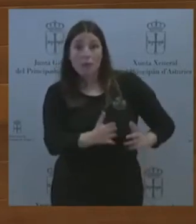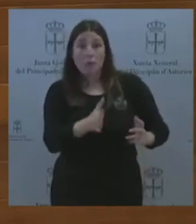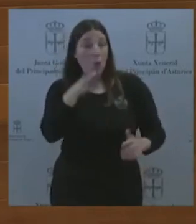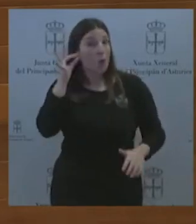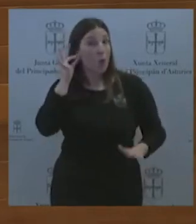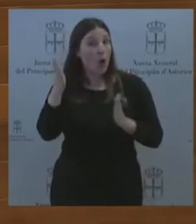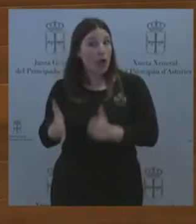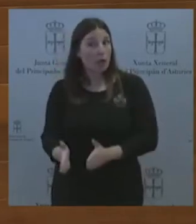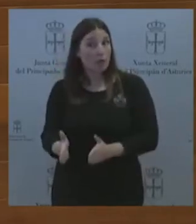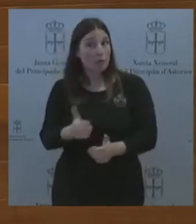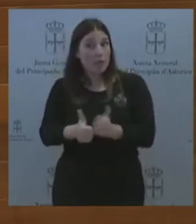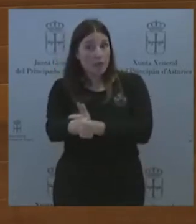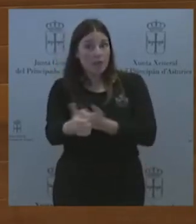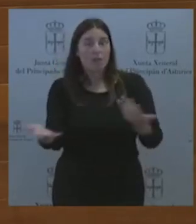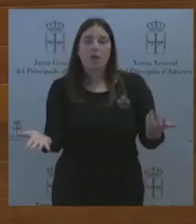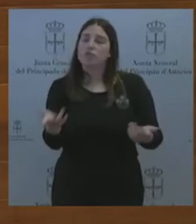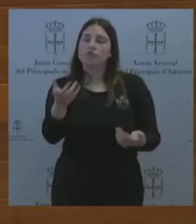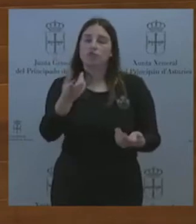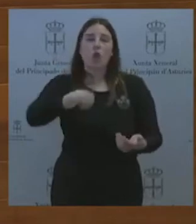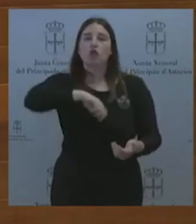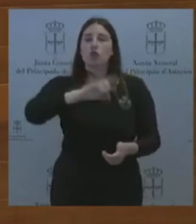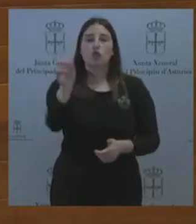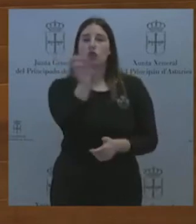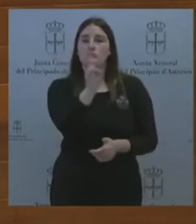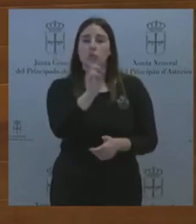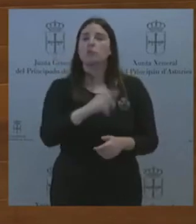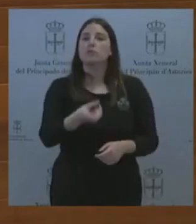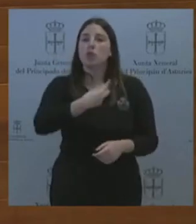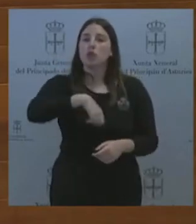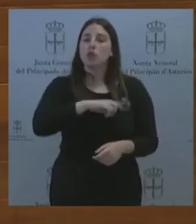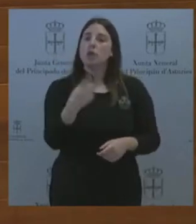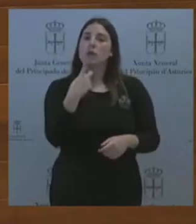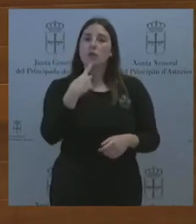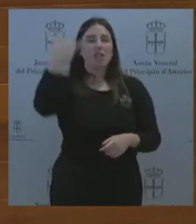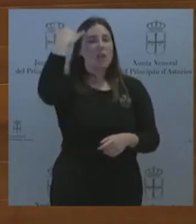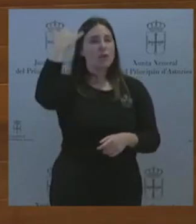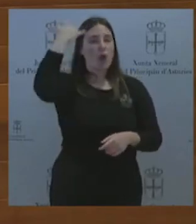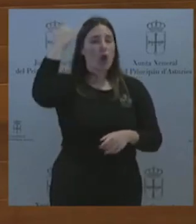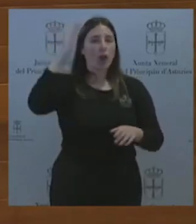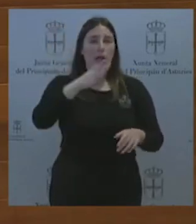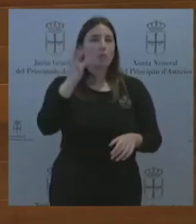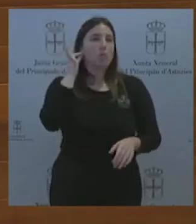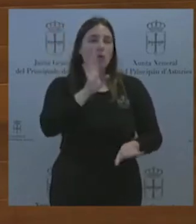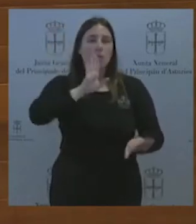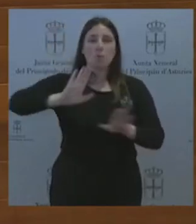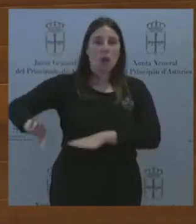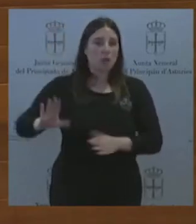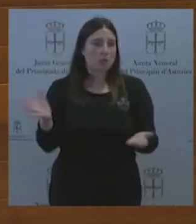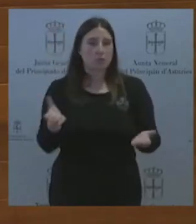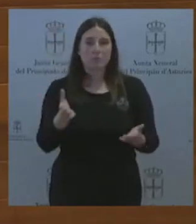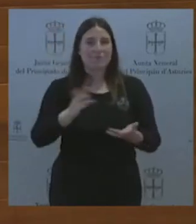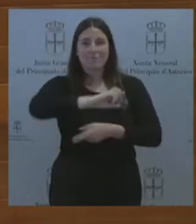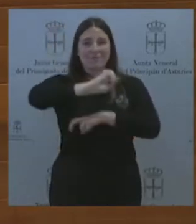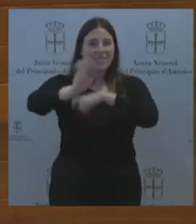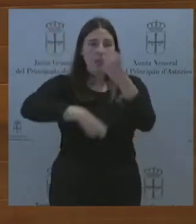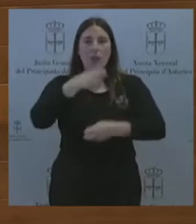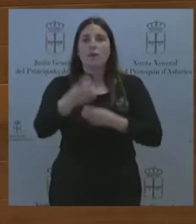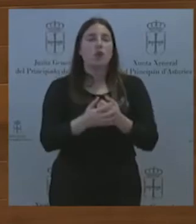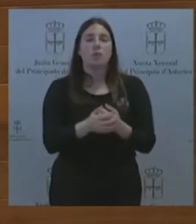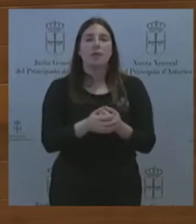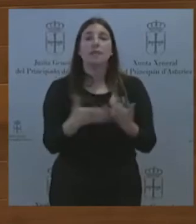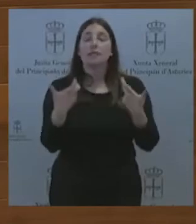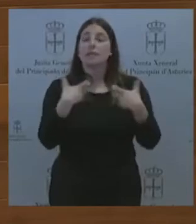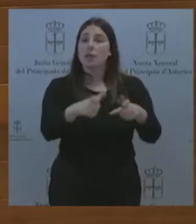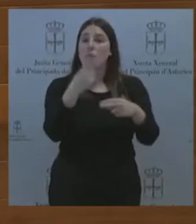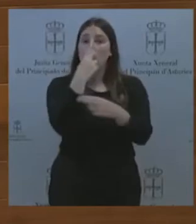sobre supresión de organismos ideológicos, subvenciones a sindicatos y la reestructuración del sector público asturiano, les instamos